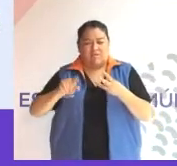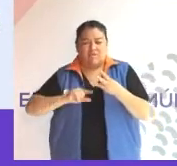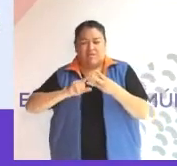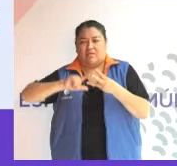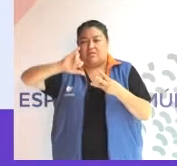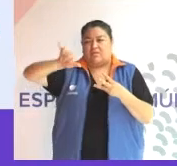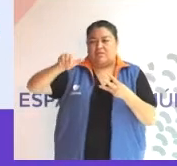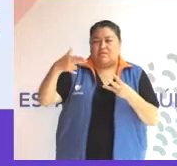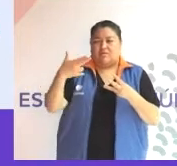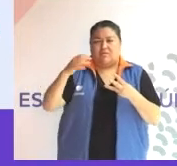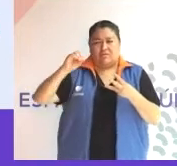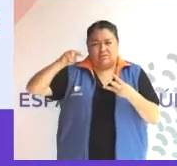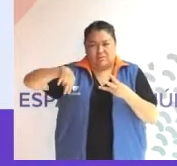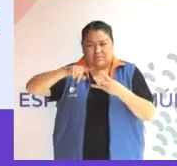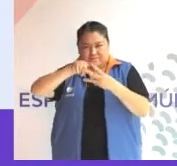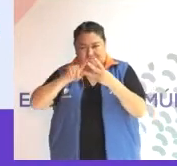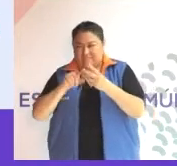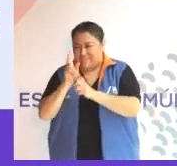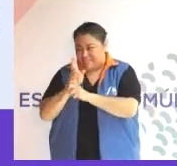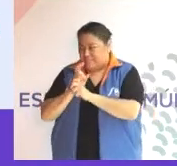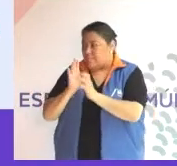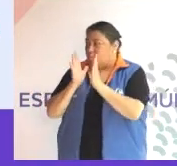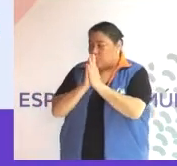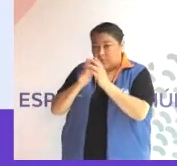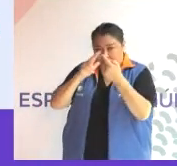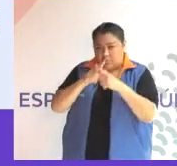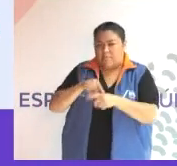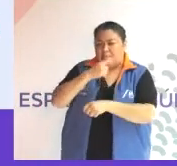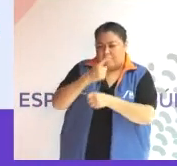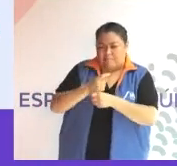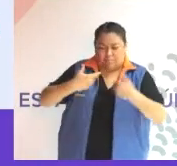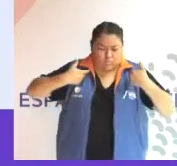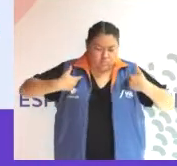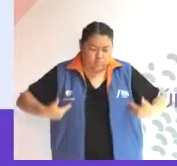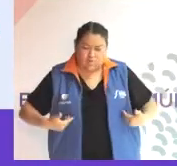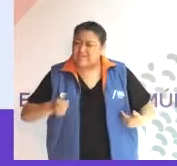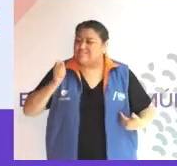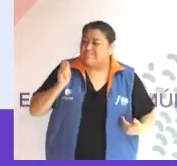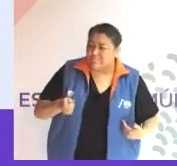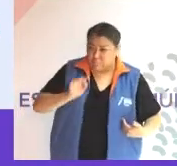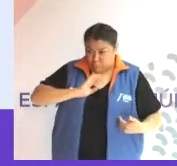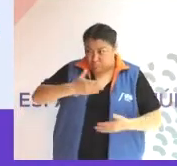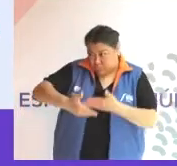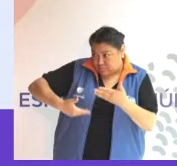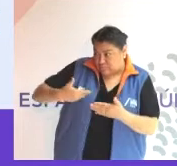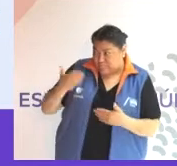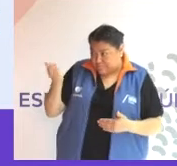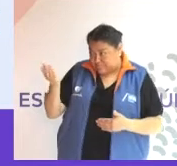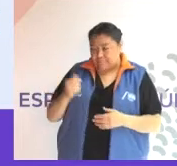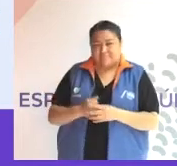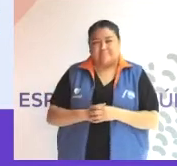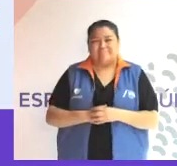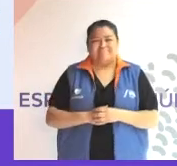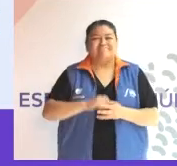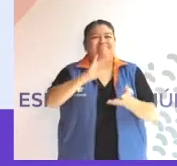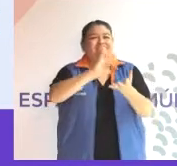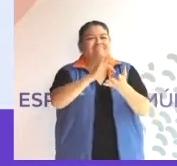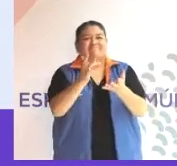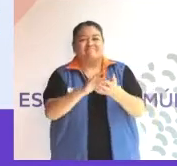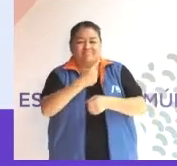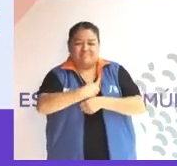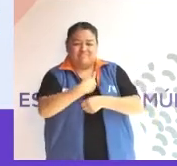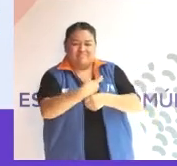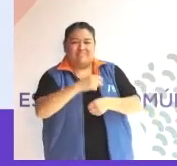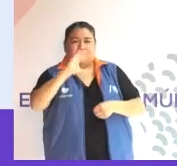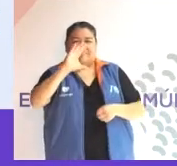hoy. Les voy a pedir que empecemos porque se presenten muy brevemente. Jackie, si quieres empezamos contigo. Pues gracias al CEMEFI por